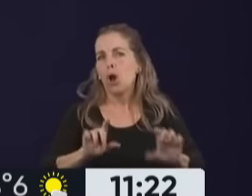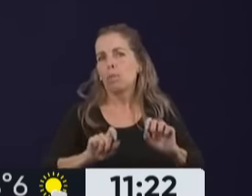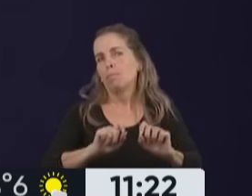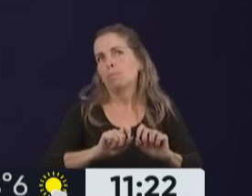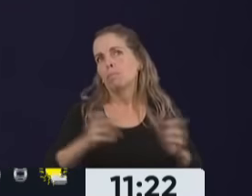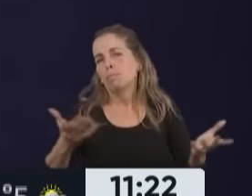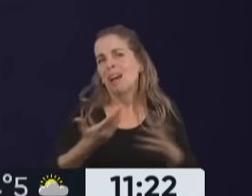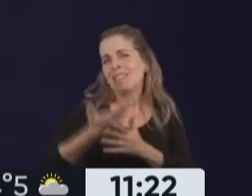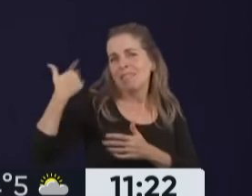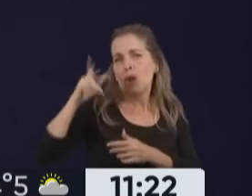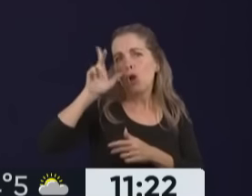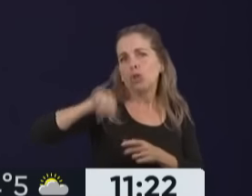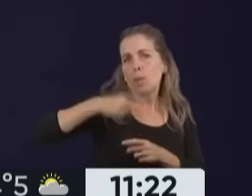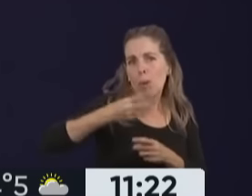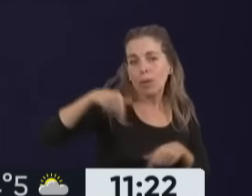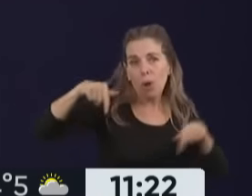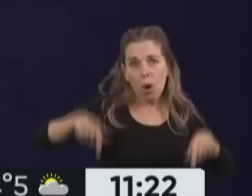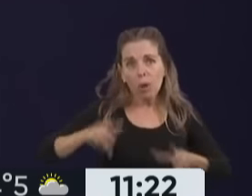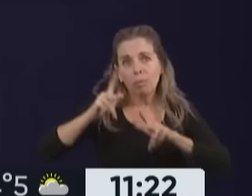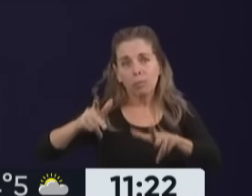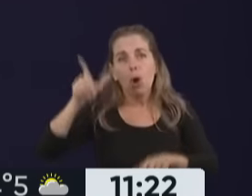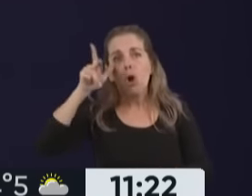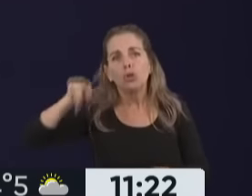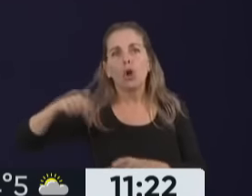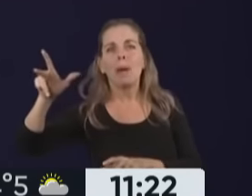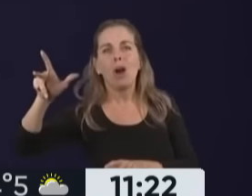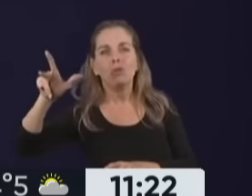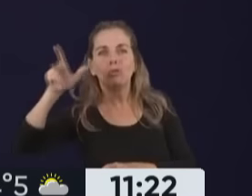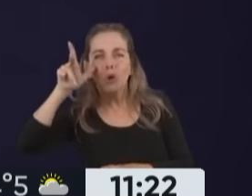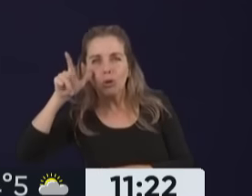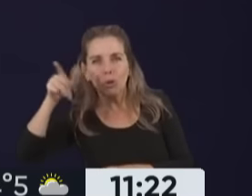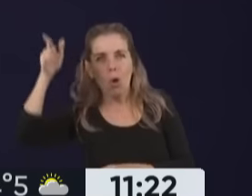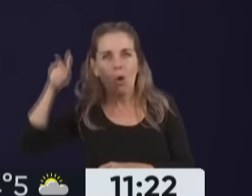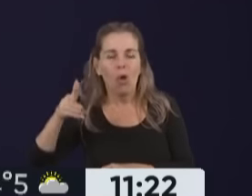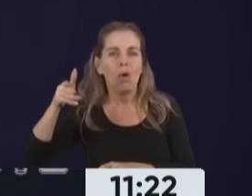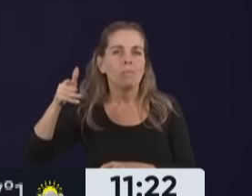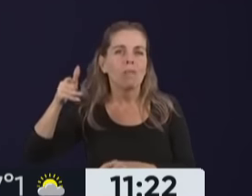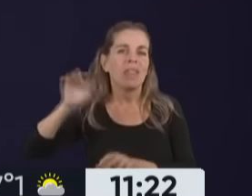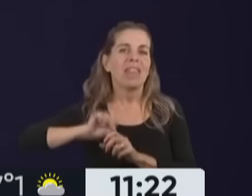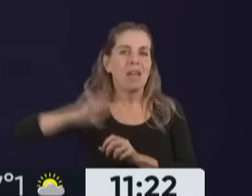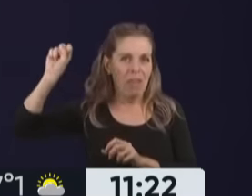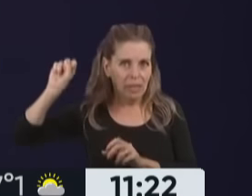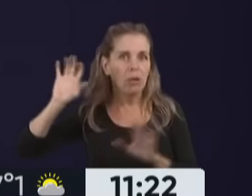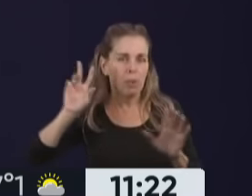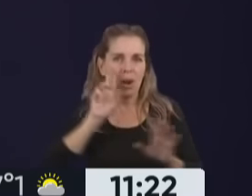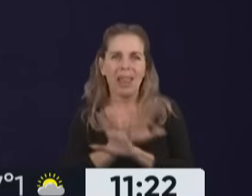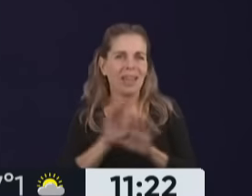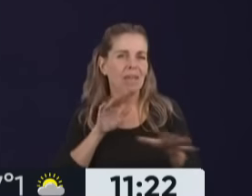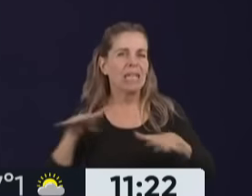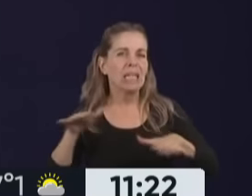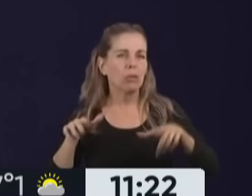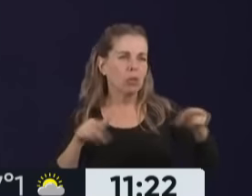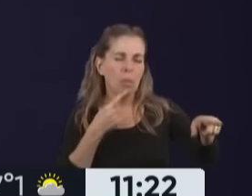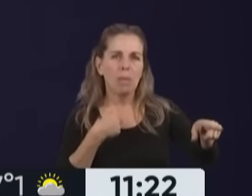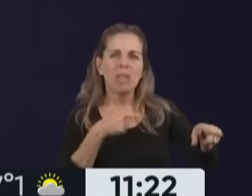fue 8,4, hoy fue 8,8, pero nada tiene que ver la situación de, vos me dijiste creo que fue octubre o